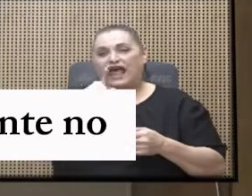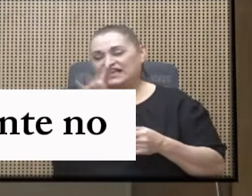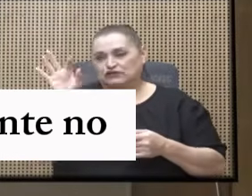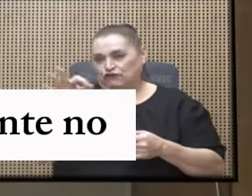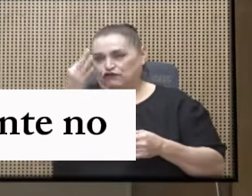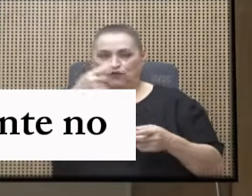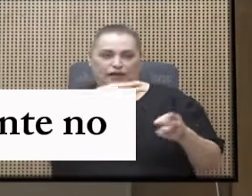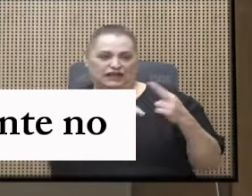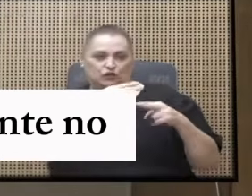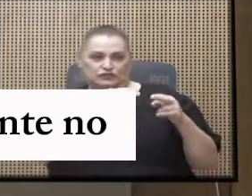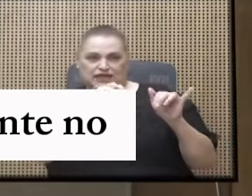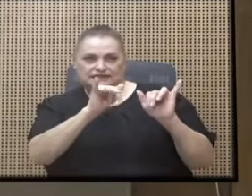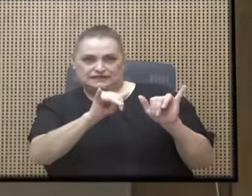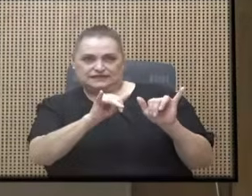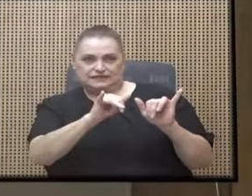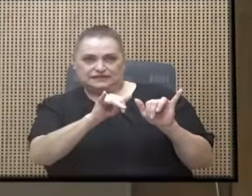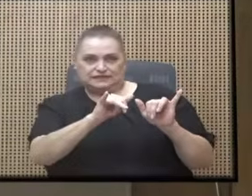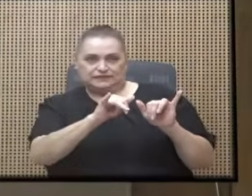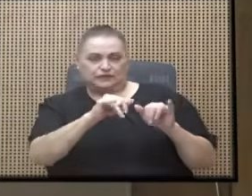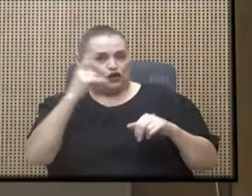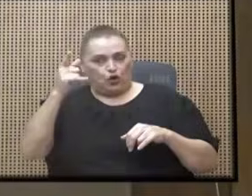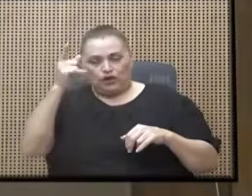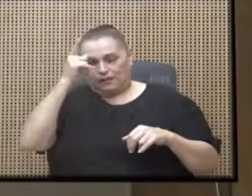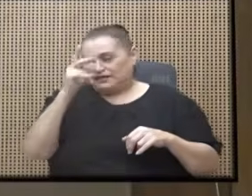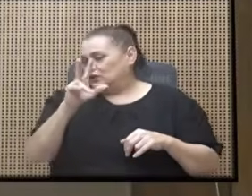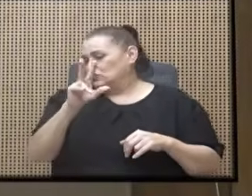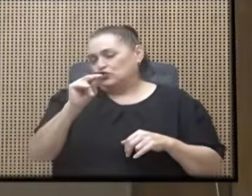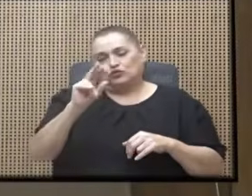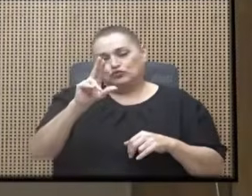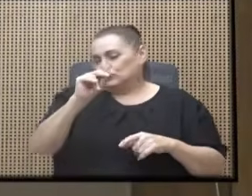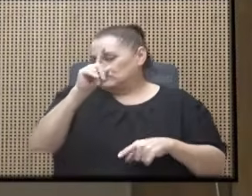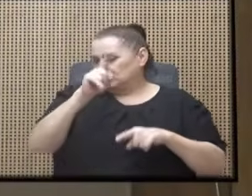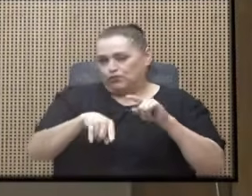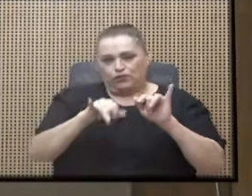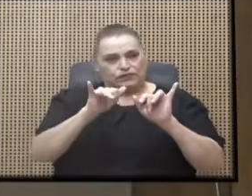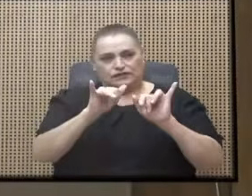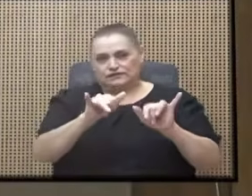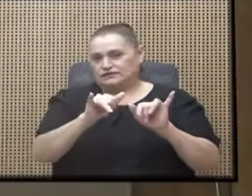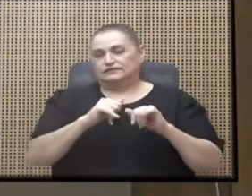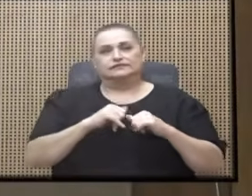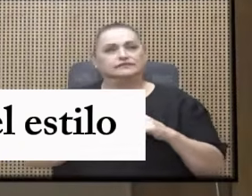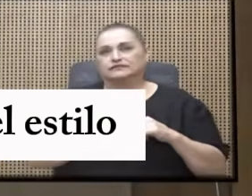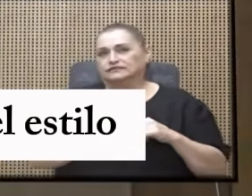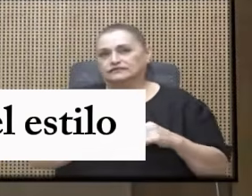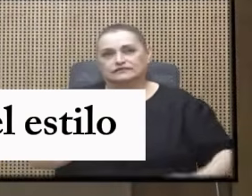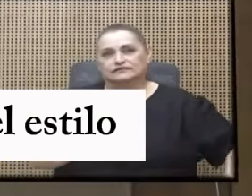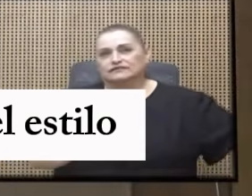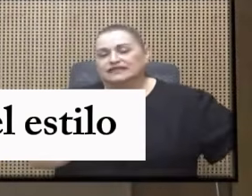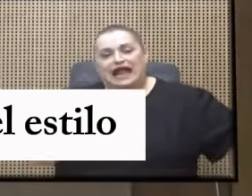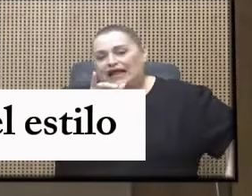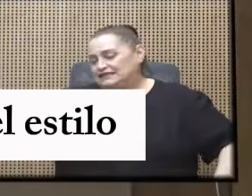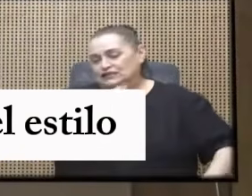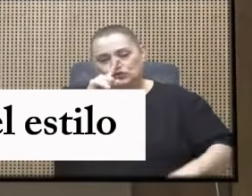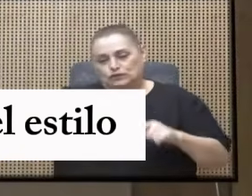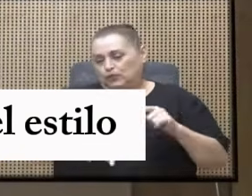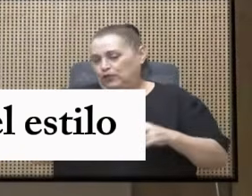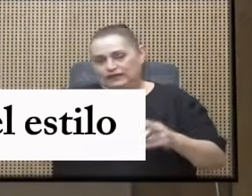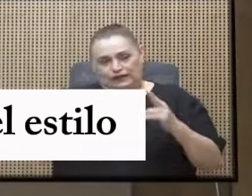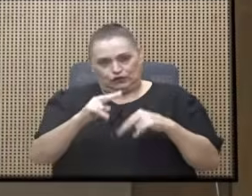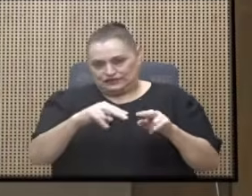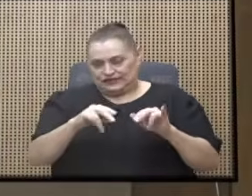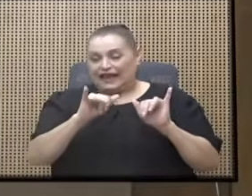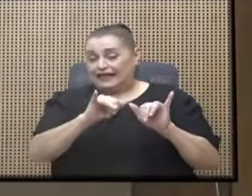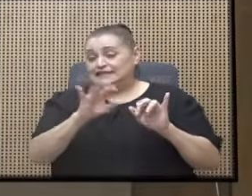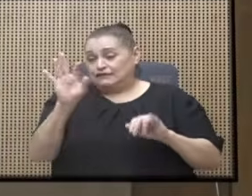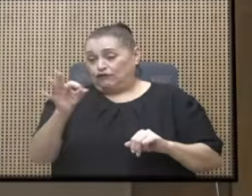negociar, ¿verdad? Obviamente no se puede así, ¿verdad? Así no se puede negociar, pero bueno, ese es el